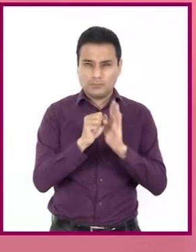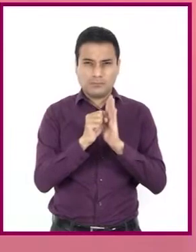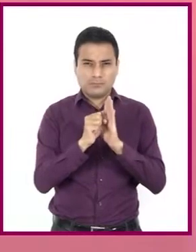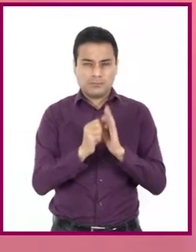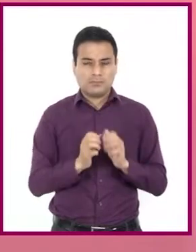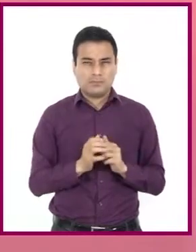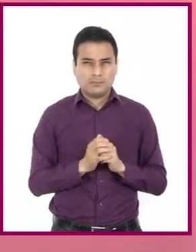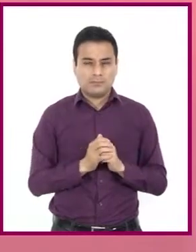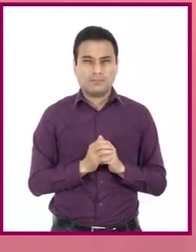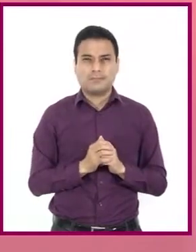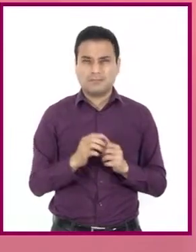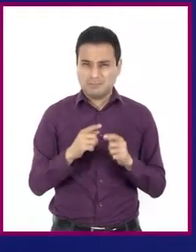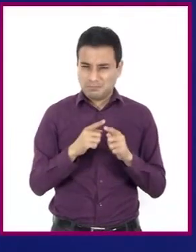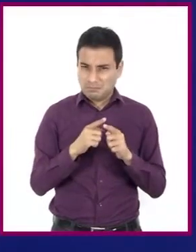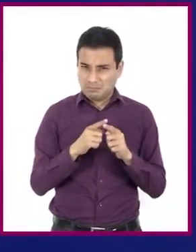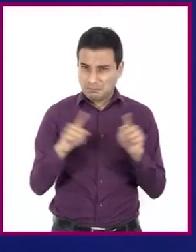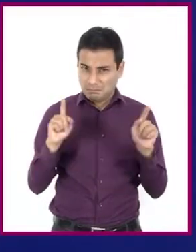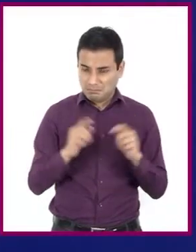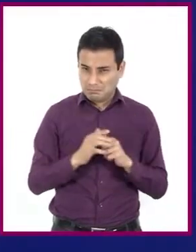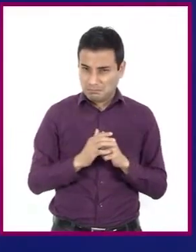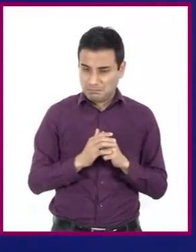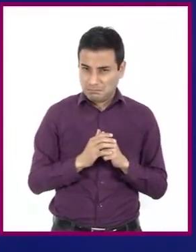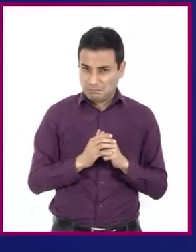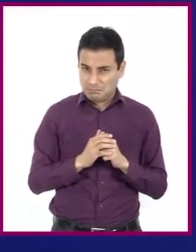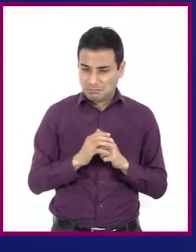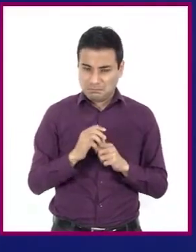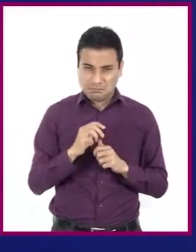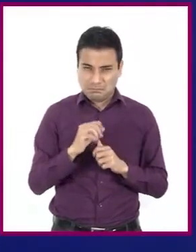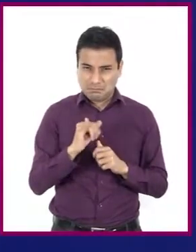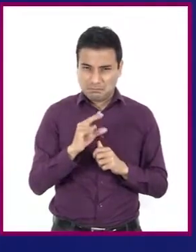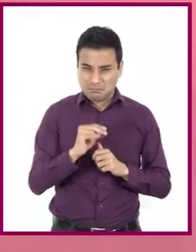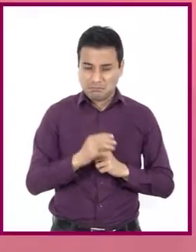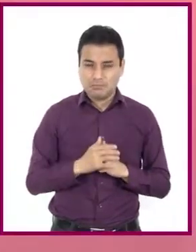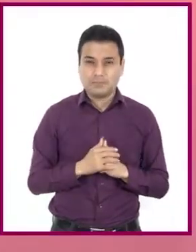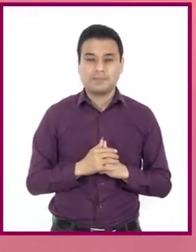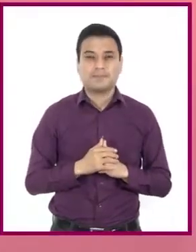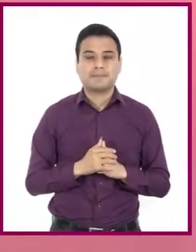estamos marcando una diferencia entre estas dos posibilidades de expresión.